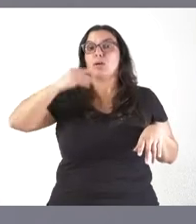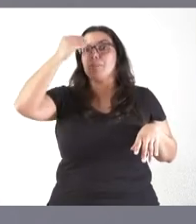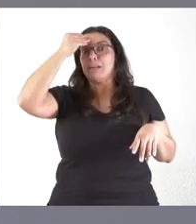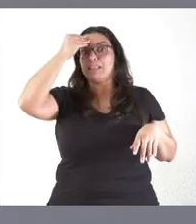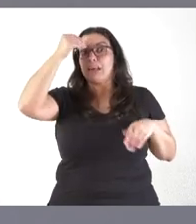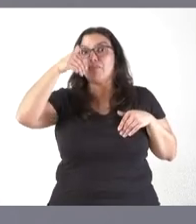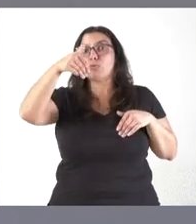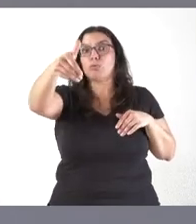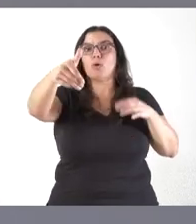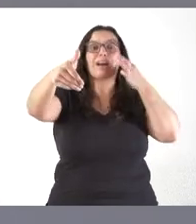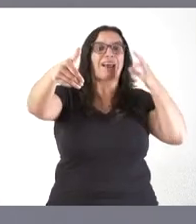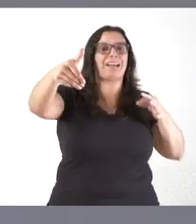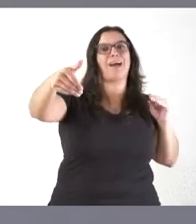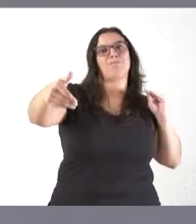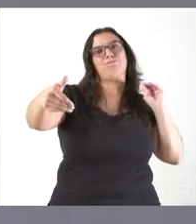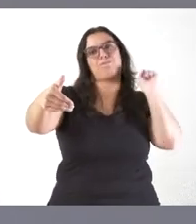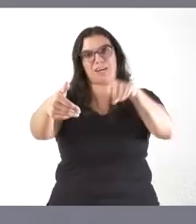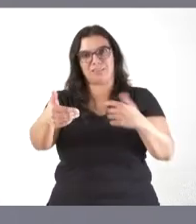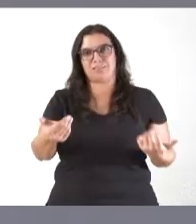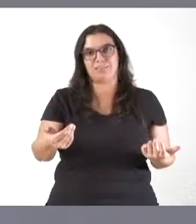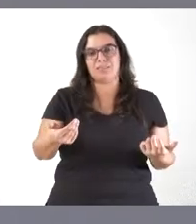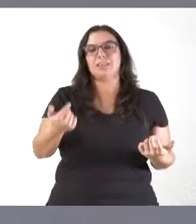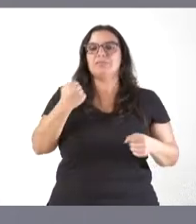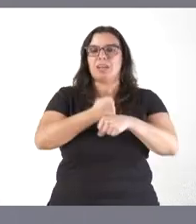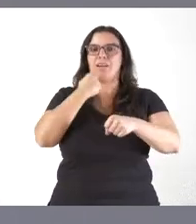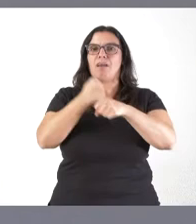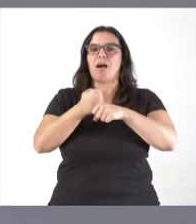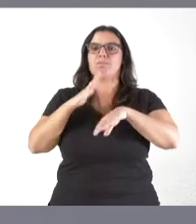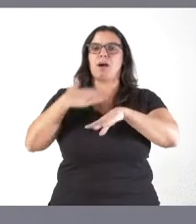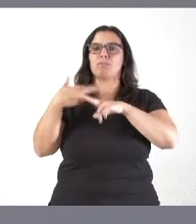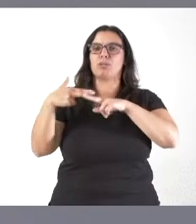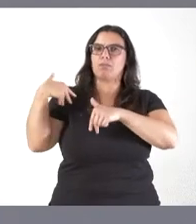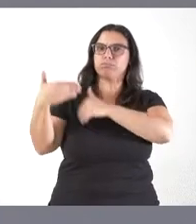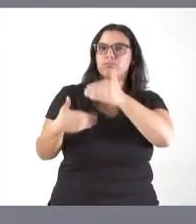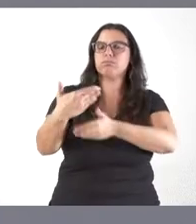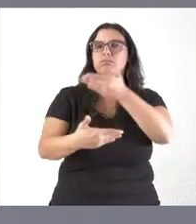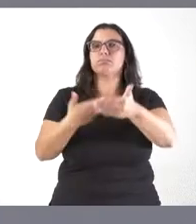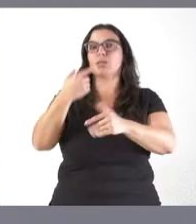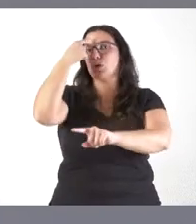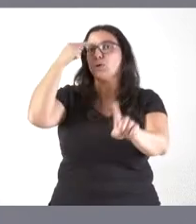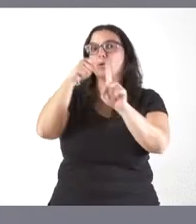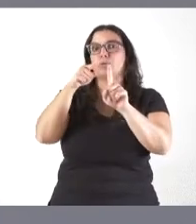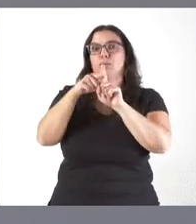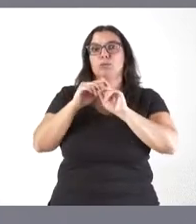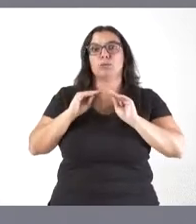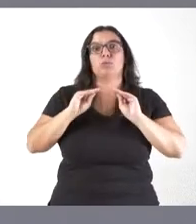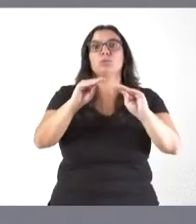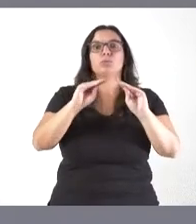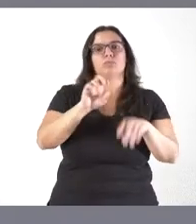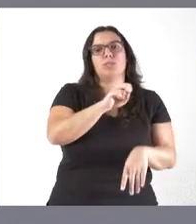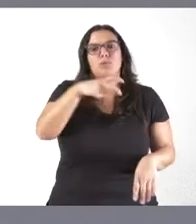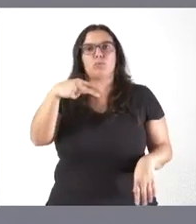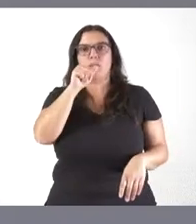mejore las proyecciones y trabajar para que nuestras políticas tengan como efecto un resultado que